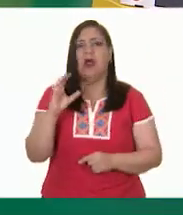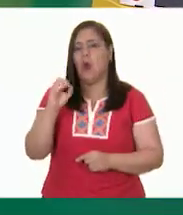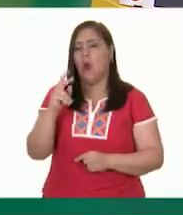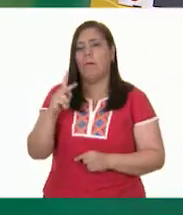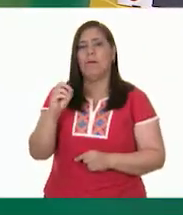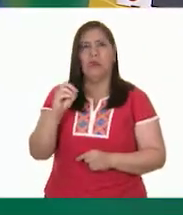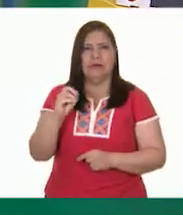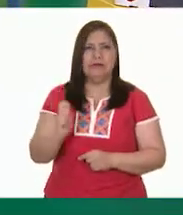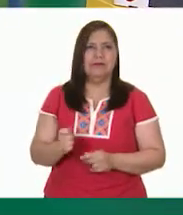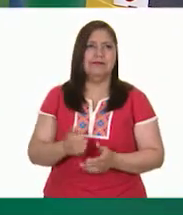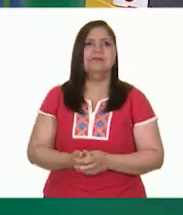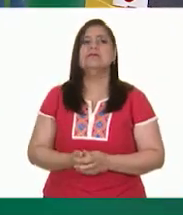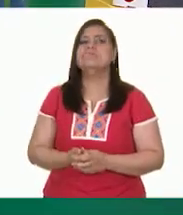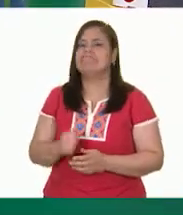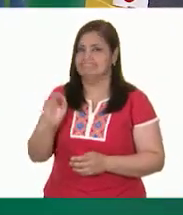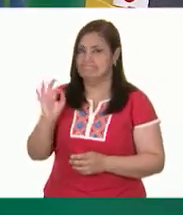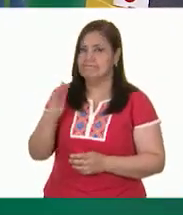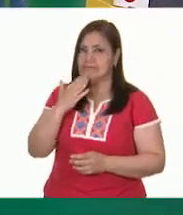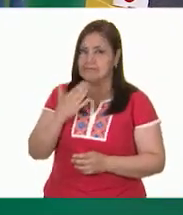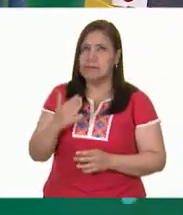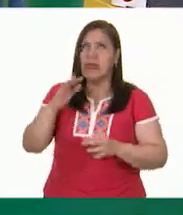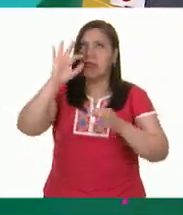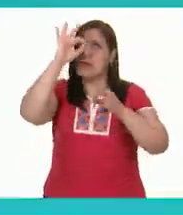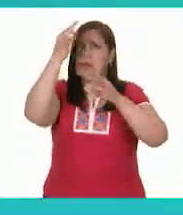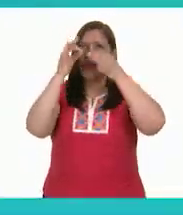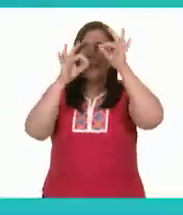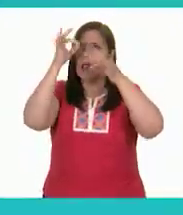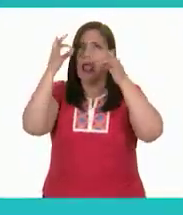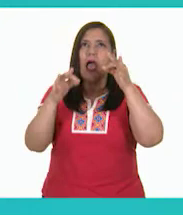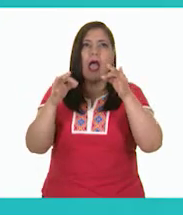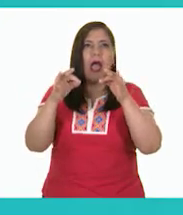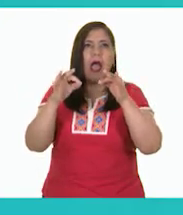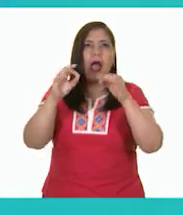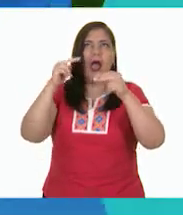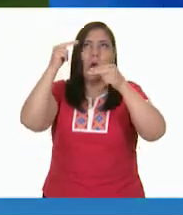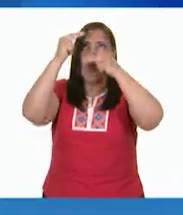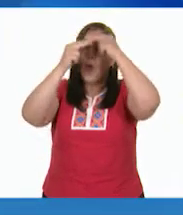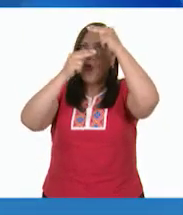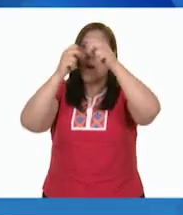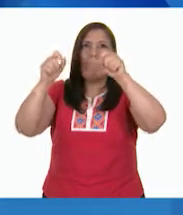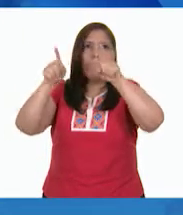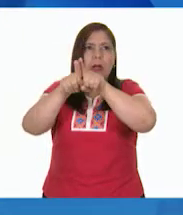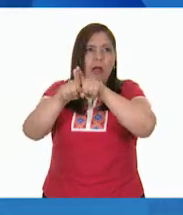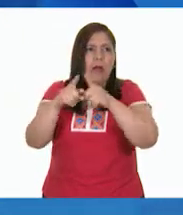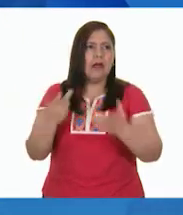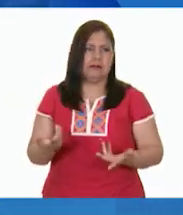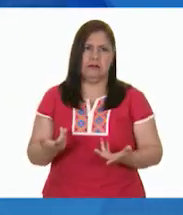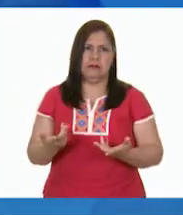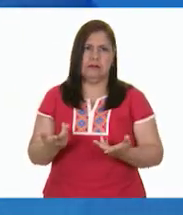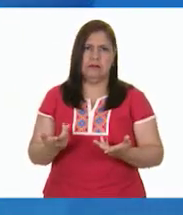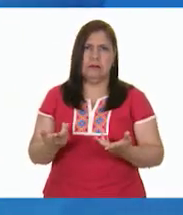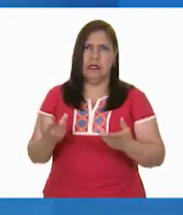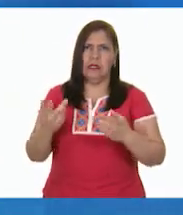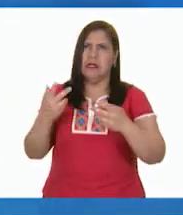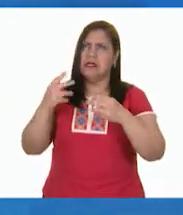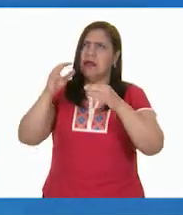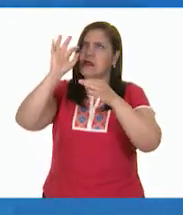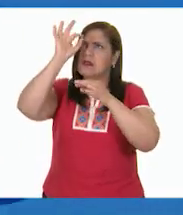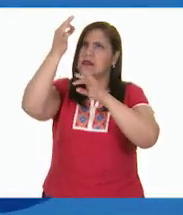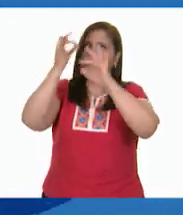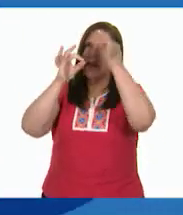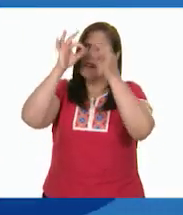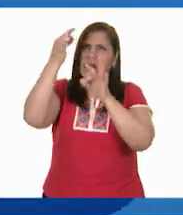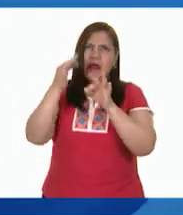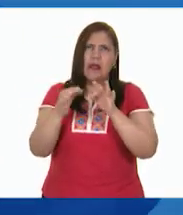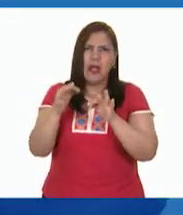Exacto. Aquí está, y están cayendo de la nube, maestro. Pero entonces los copos de nieve caen de la